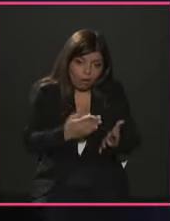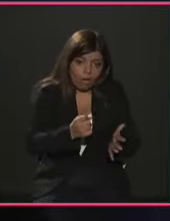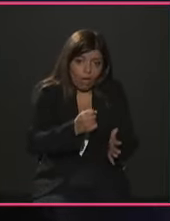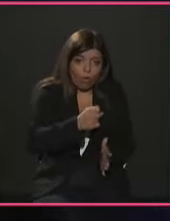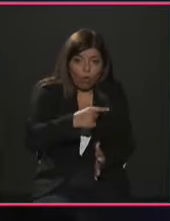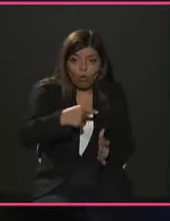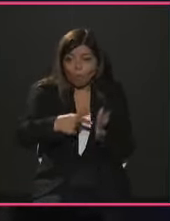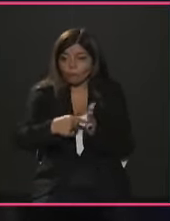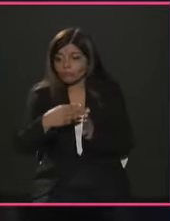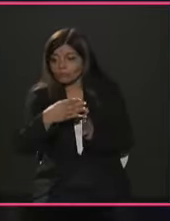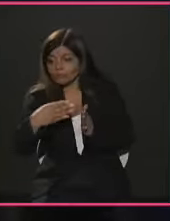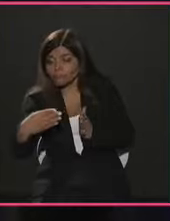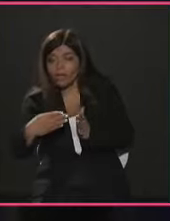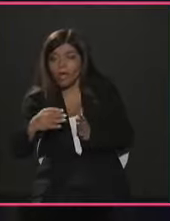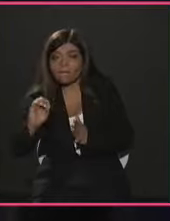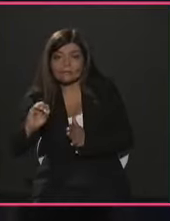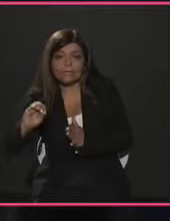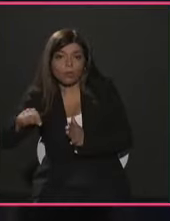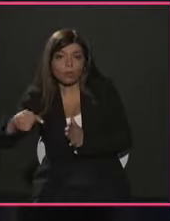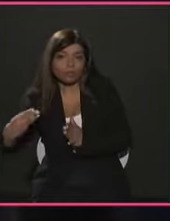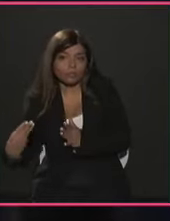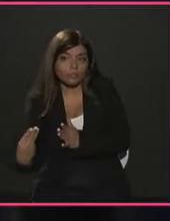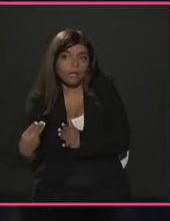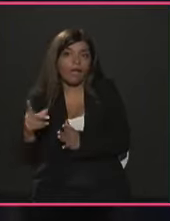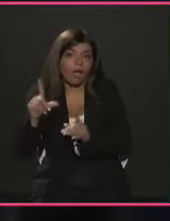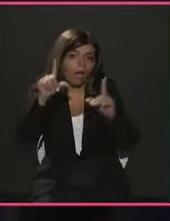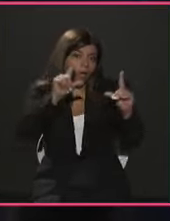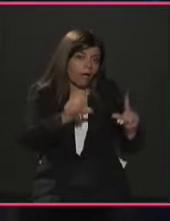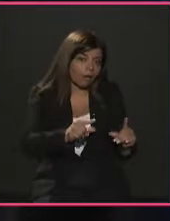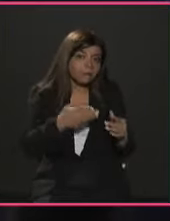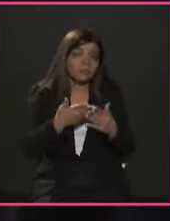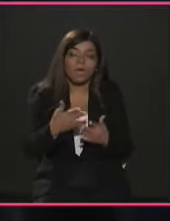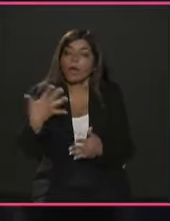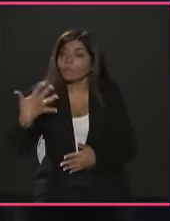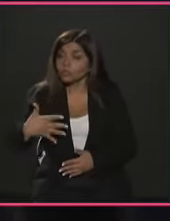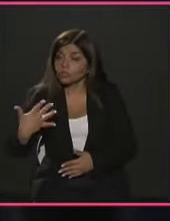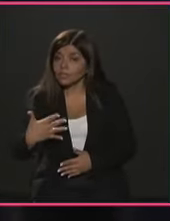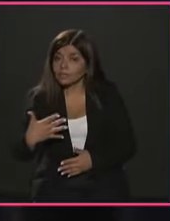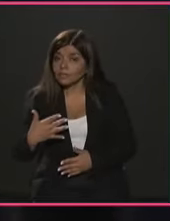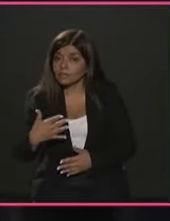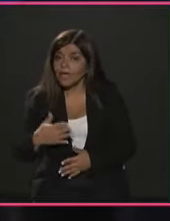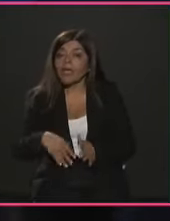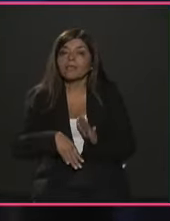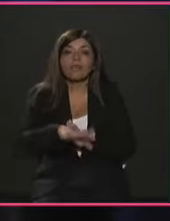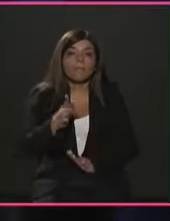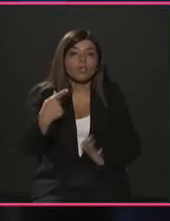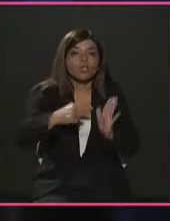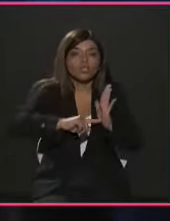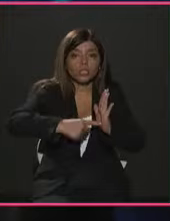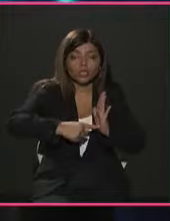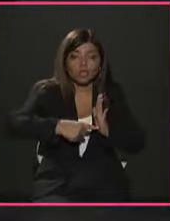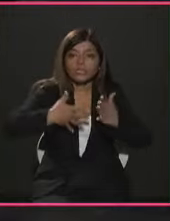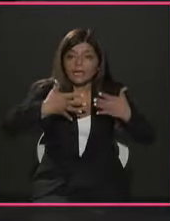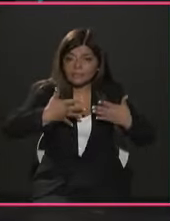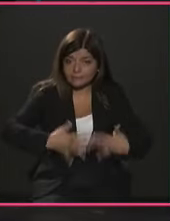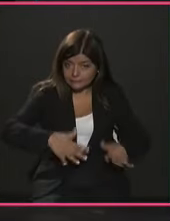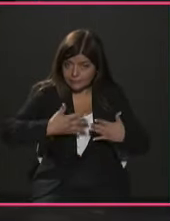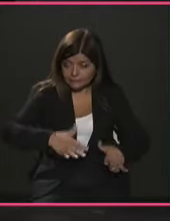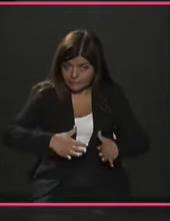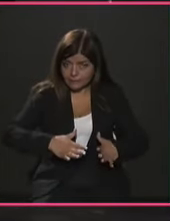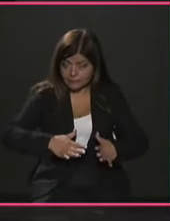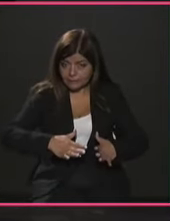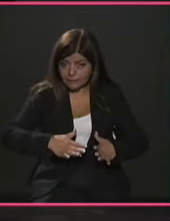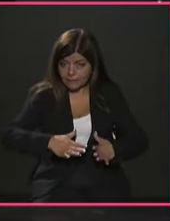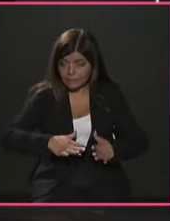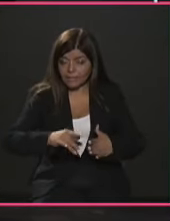0.3 es masivo no se debe crear Nada nuevo la mayor parte de las tecnologías ya son